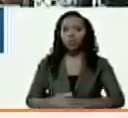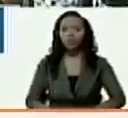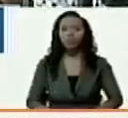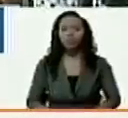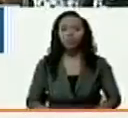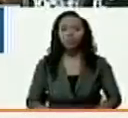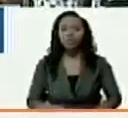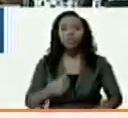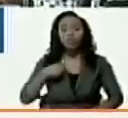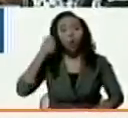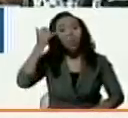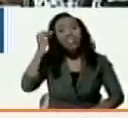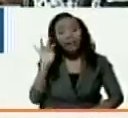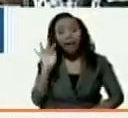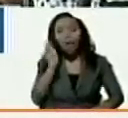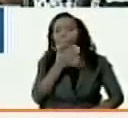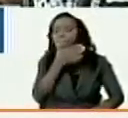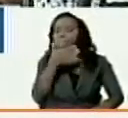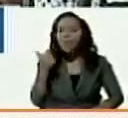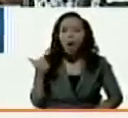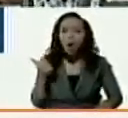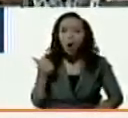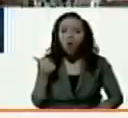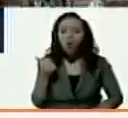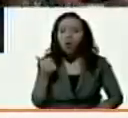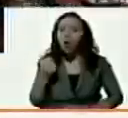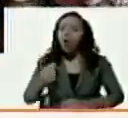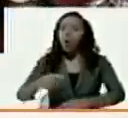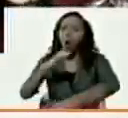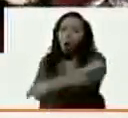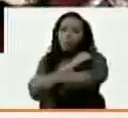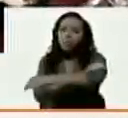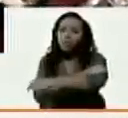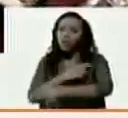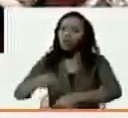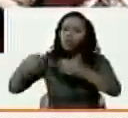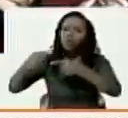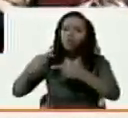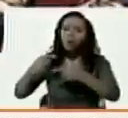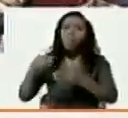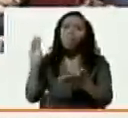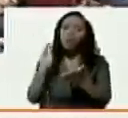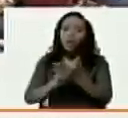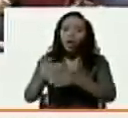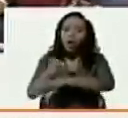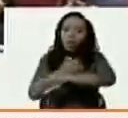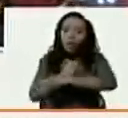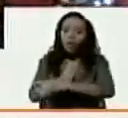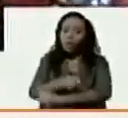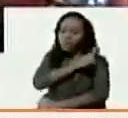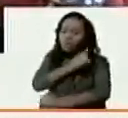Creo que a veces es mejor tener una buena oposición para obligar a los gobiernos a trabajar